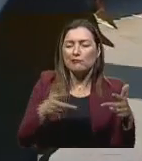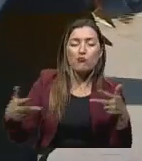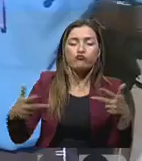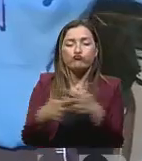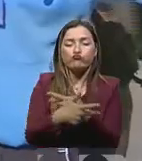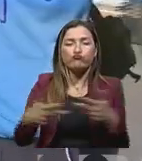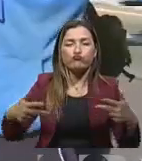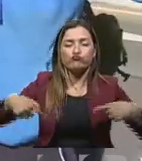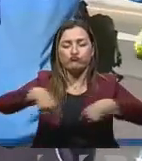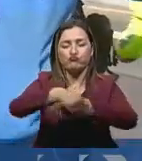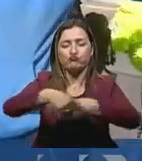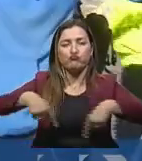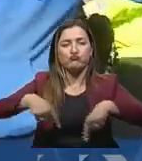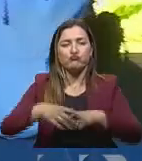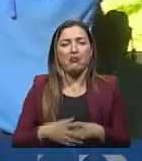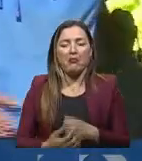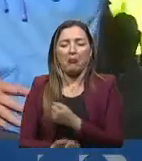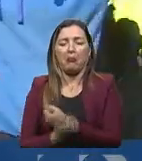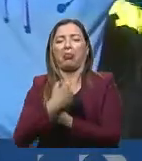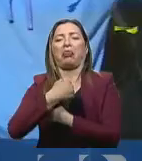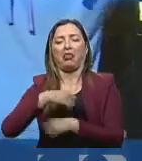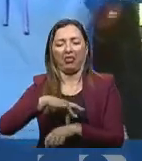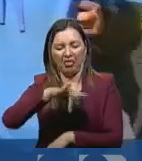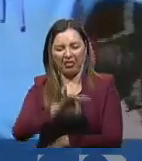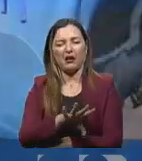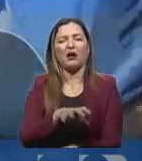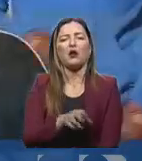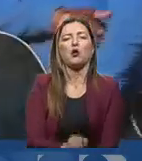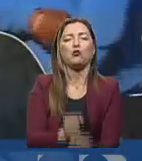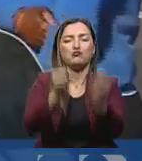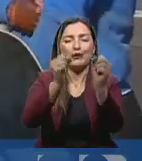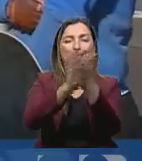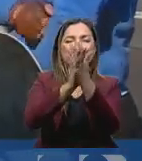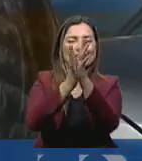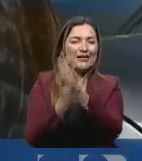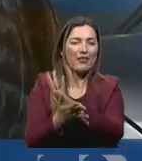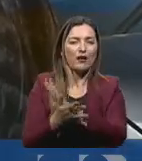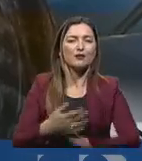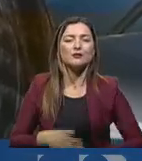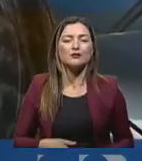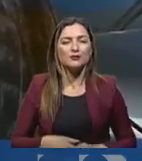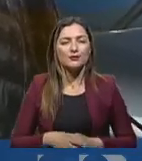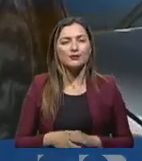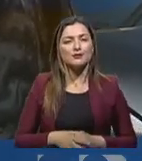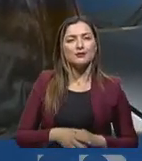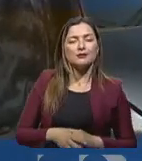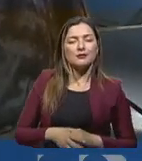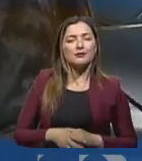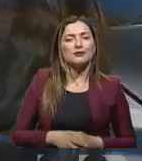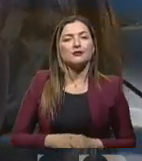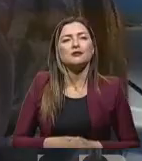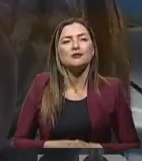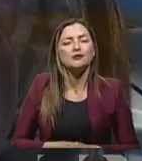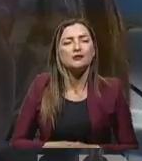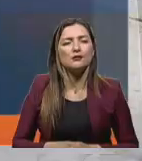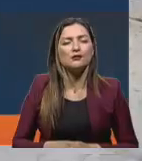preocupados que estamos abandonados estamos en un país que no no hay seguridad en nada estamos en tierra de nadie según cifras de la Policía Nacional en